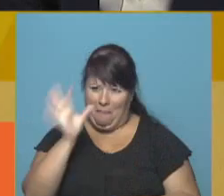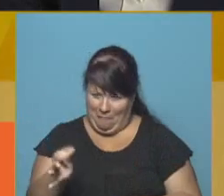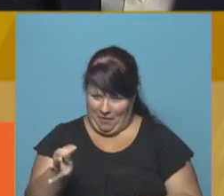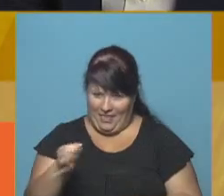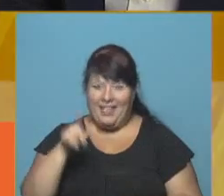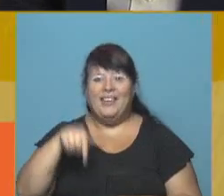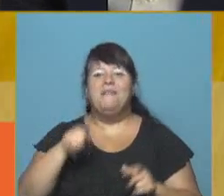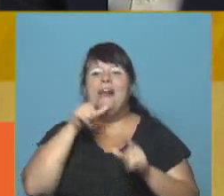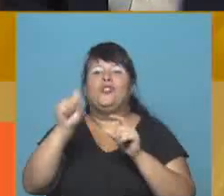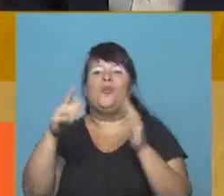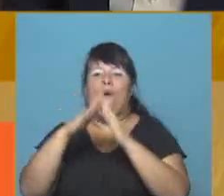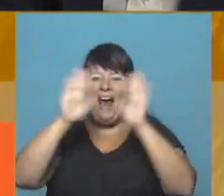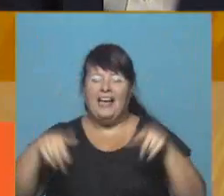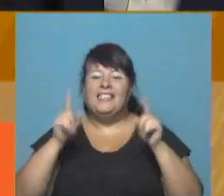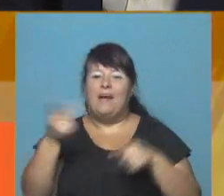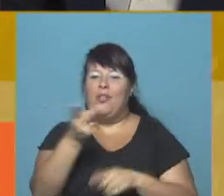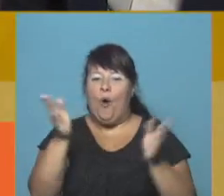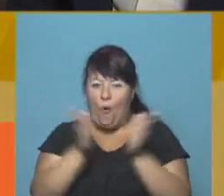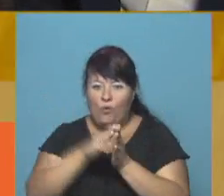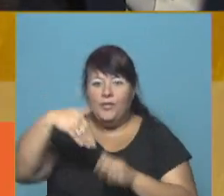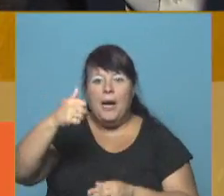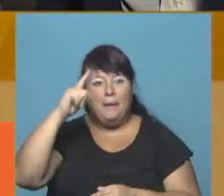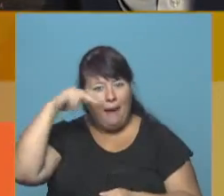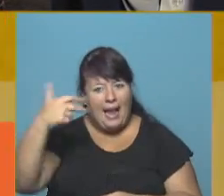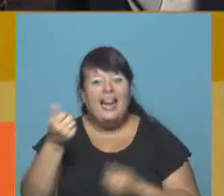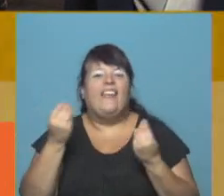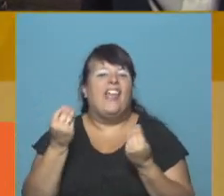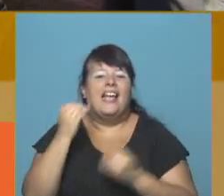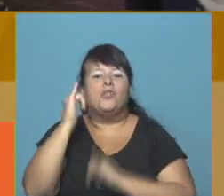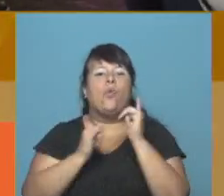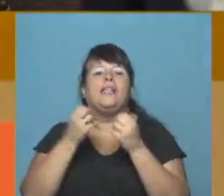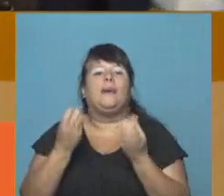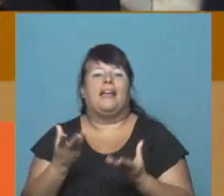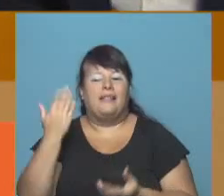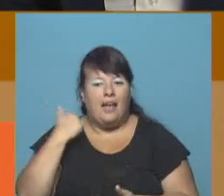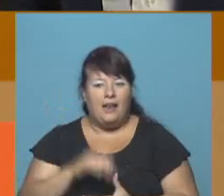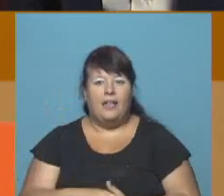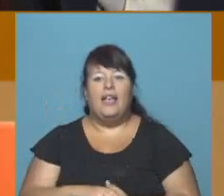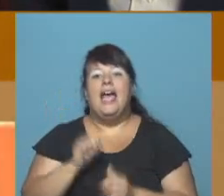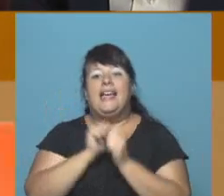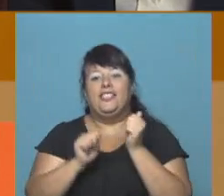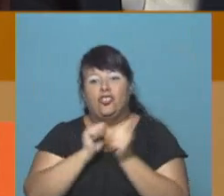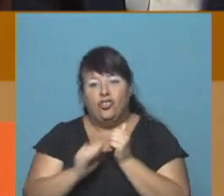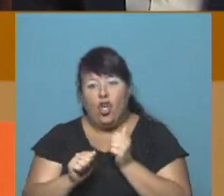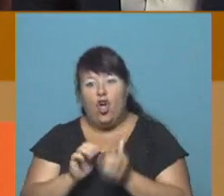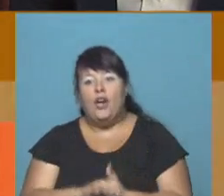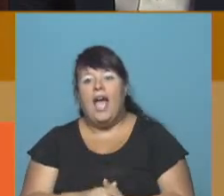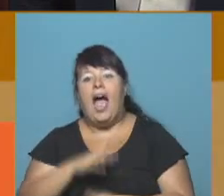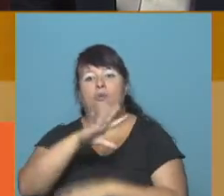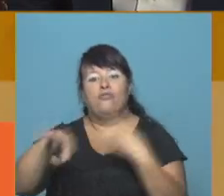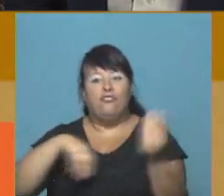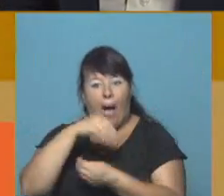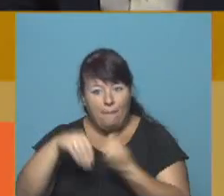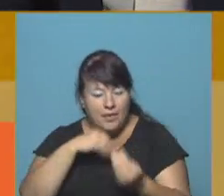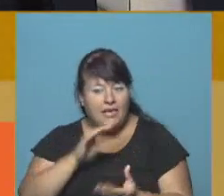en casa. Y ahí están en casa juntos. Malena, ¿de qué se trata? Cuéntame cómo pasó. Es la historia de una